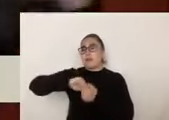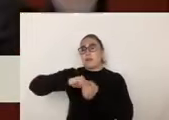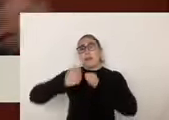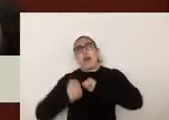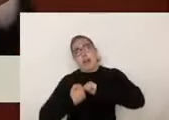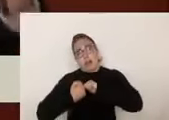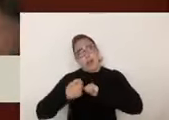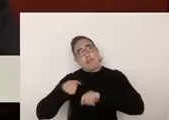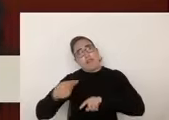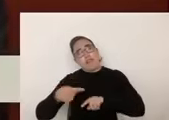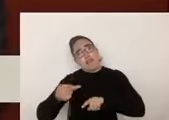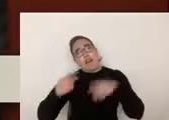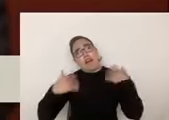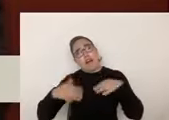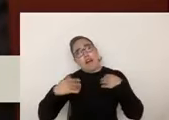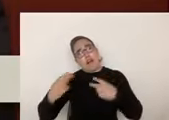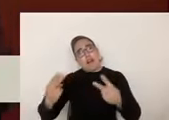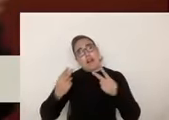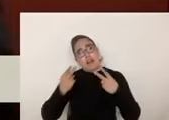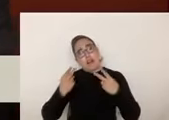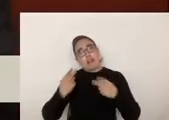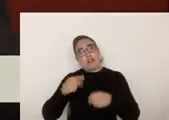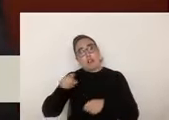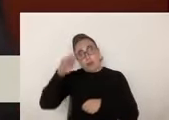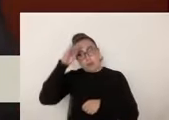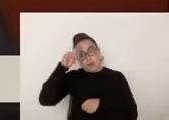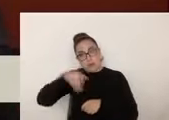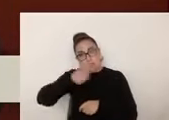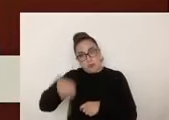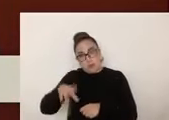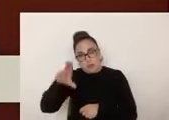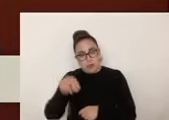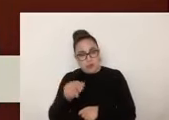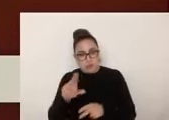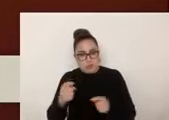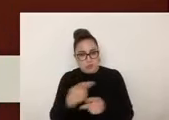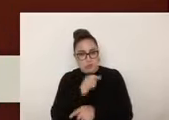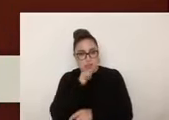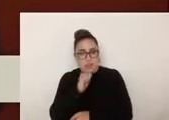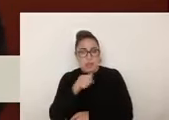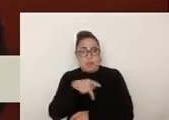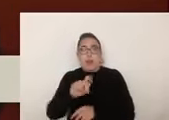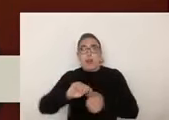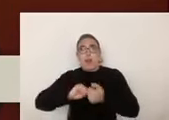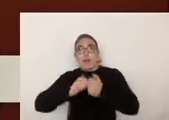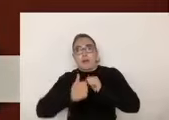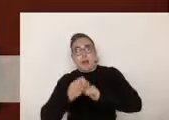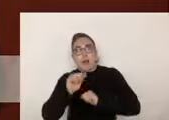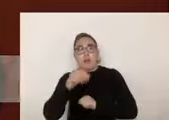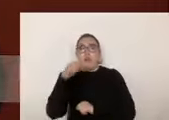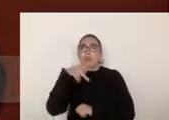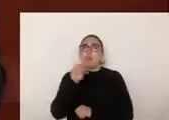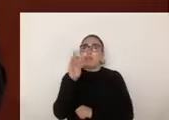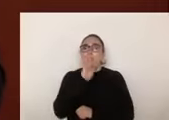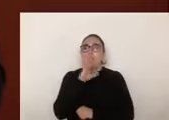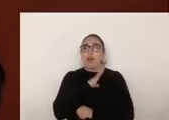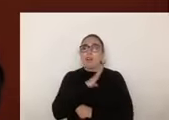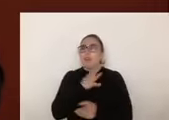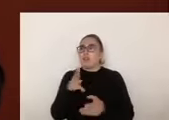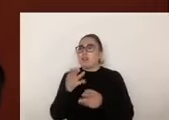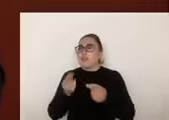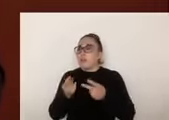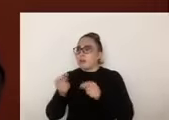que dice, bueno, pues no se va a morir porque yo beba ya el este. Por lo tanto, cosas como los olores, las prisas,